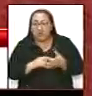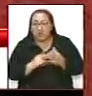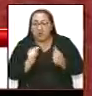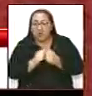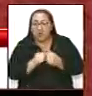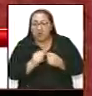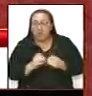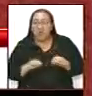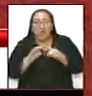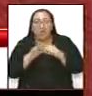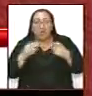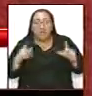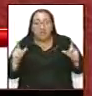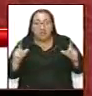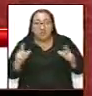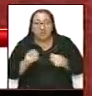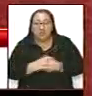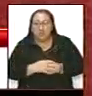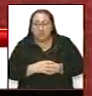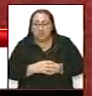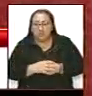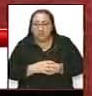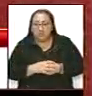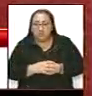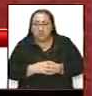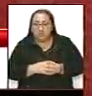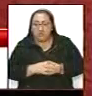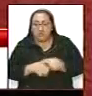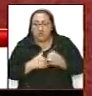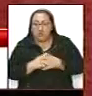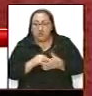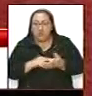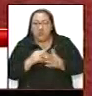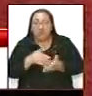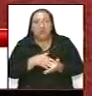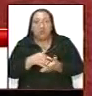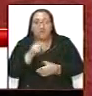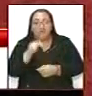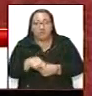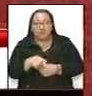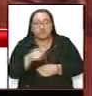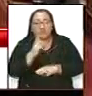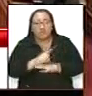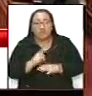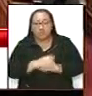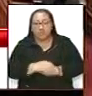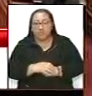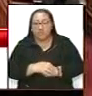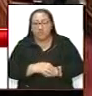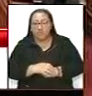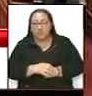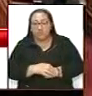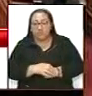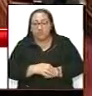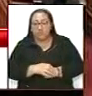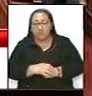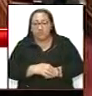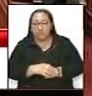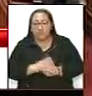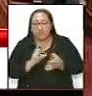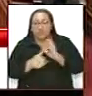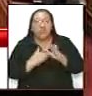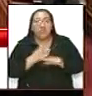educación libre de estereotipos, pues estos limitan el desarrollo. Luego empezó